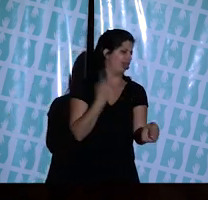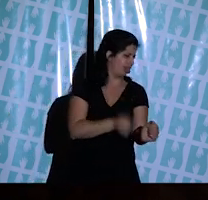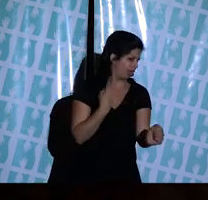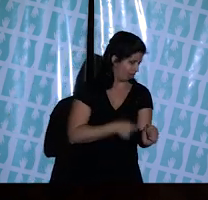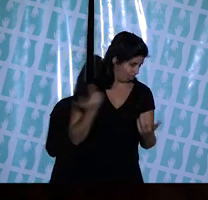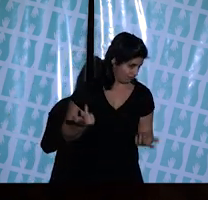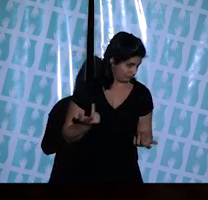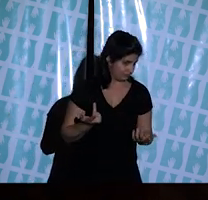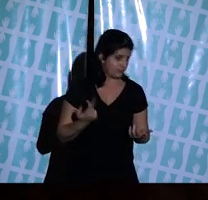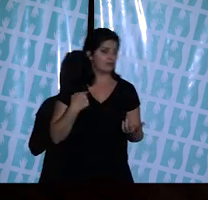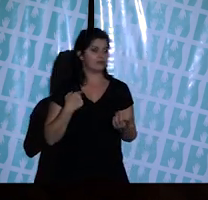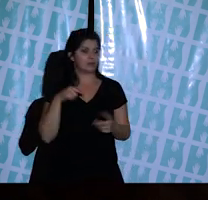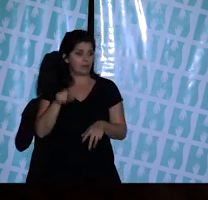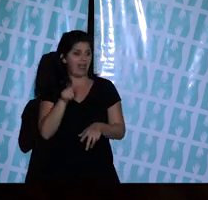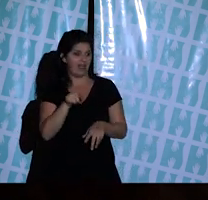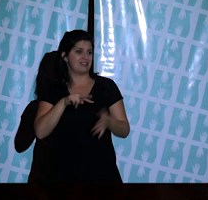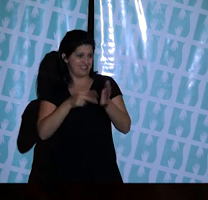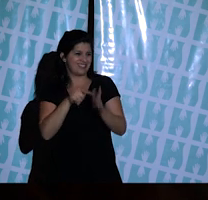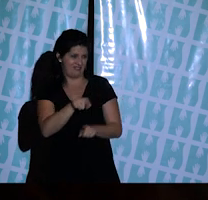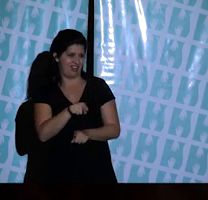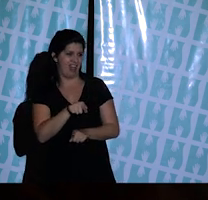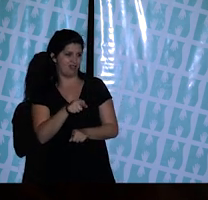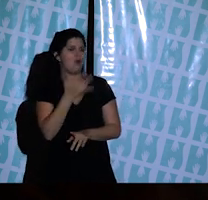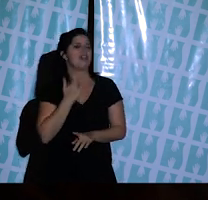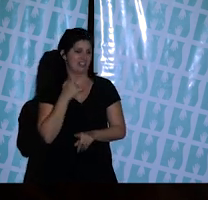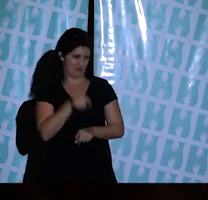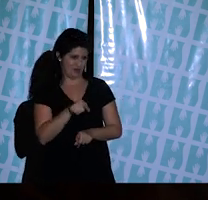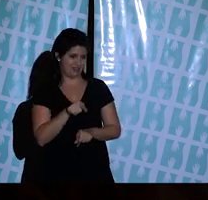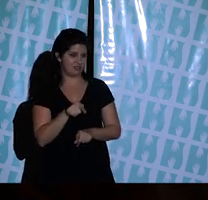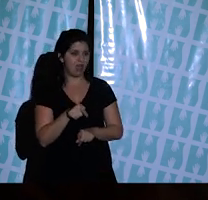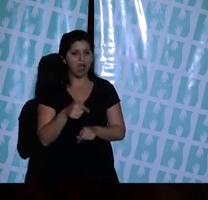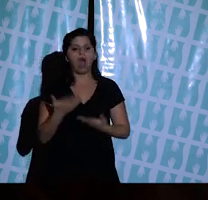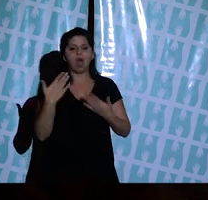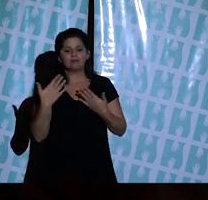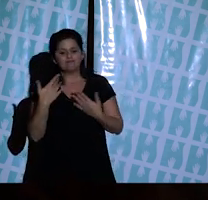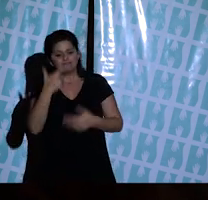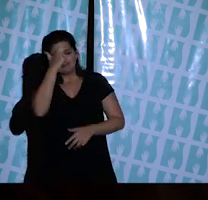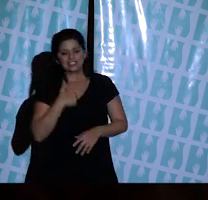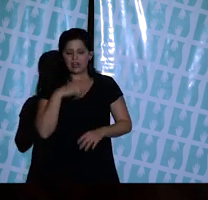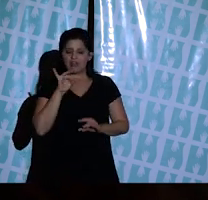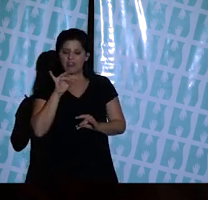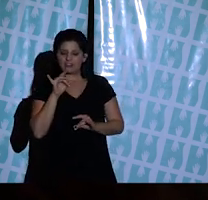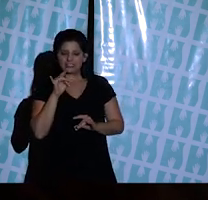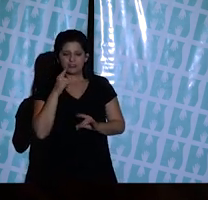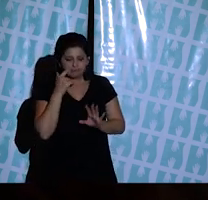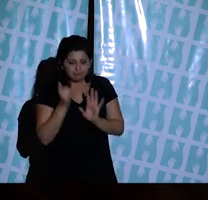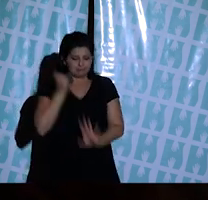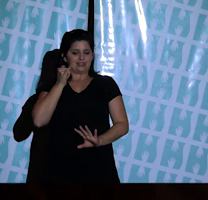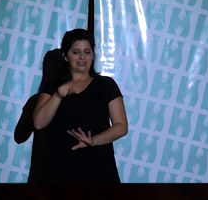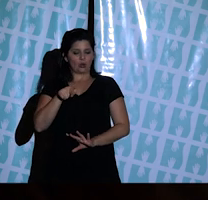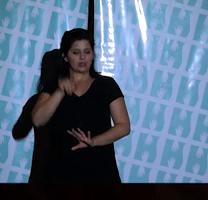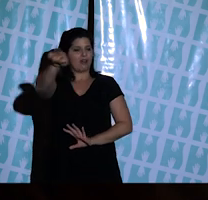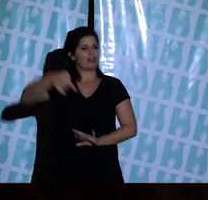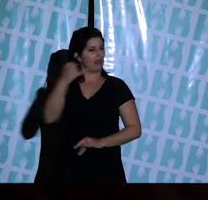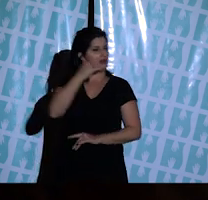Le podemos agregar que le cuesta reconocer o darse cuenta el daño que le